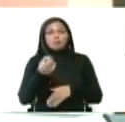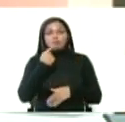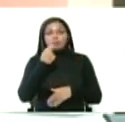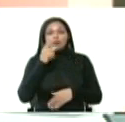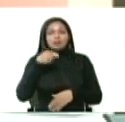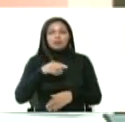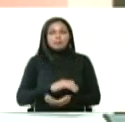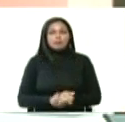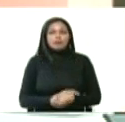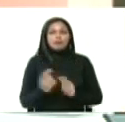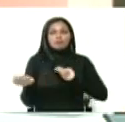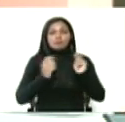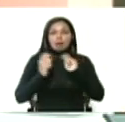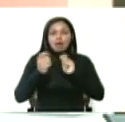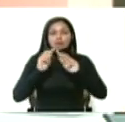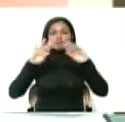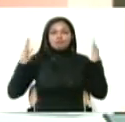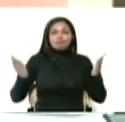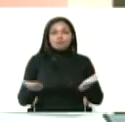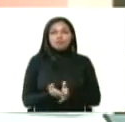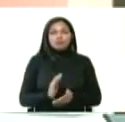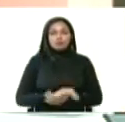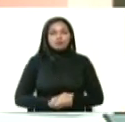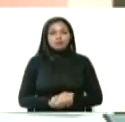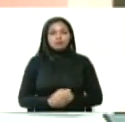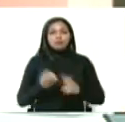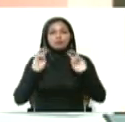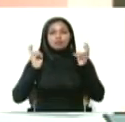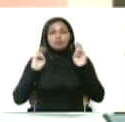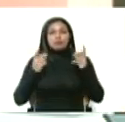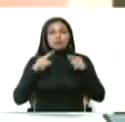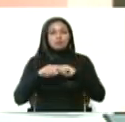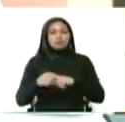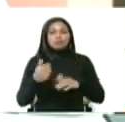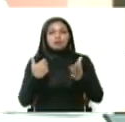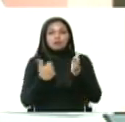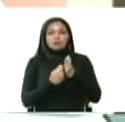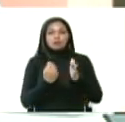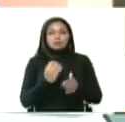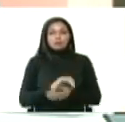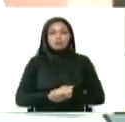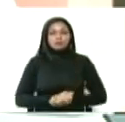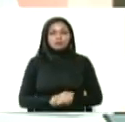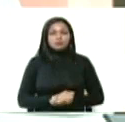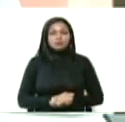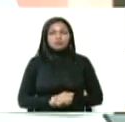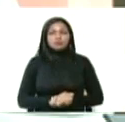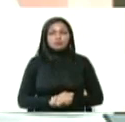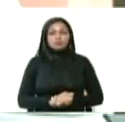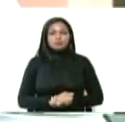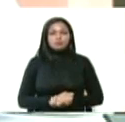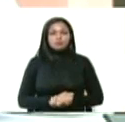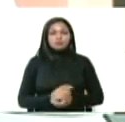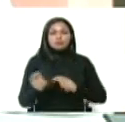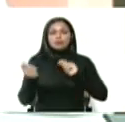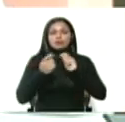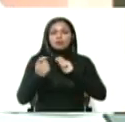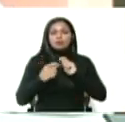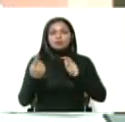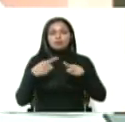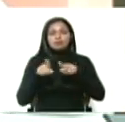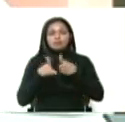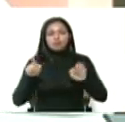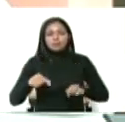tratamientos. Hay un debate mundial sobre el tema de las vacunas, hay un debate sobre el tema de los